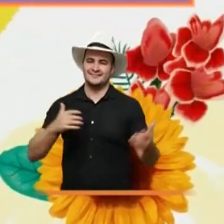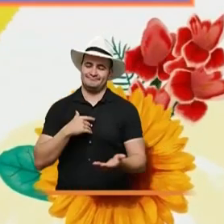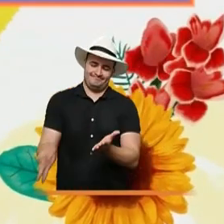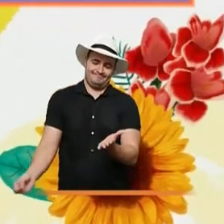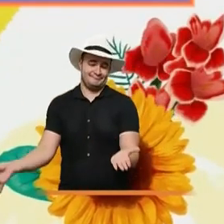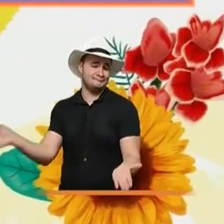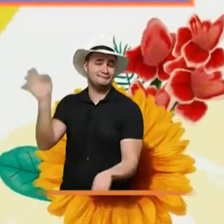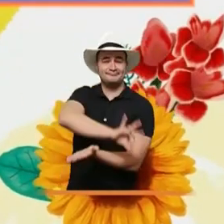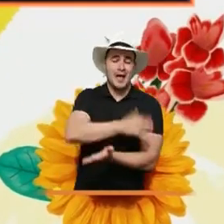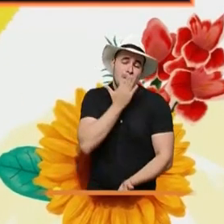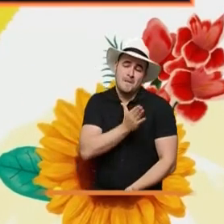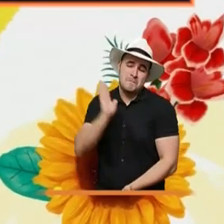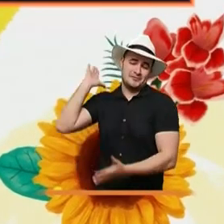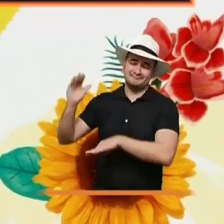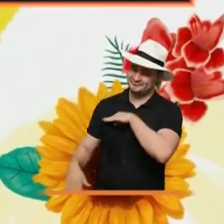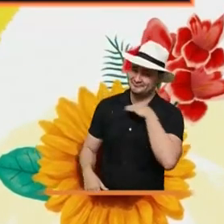página pasada